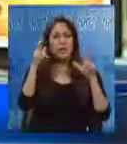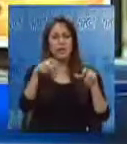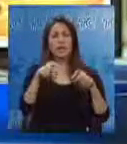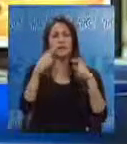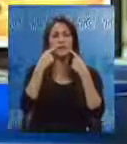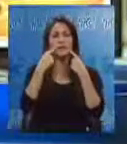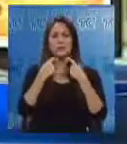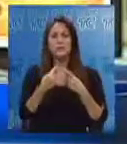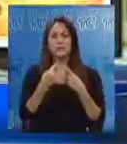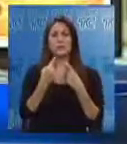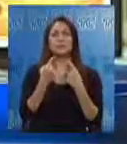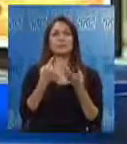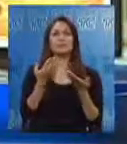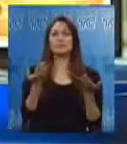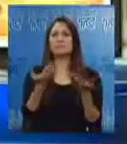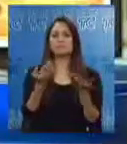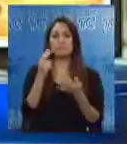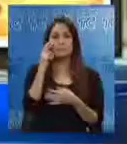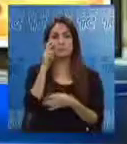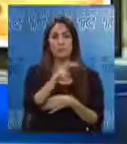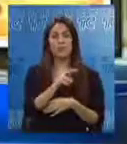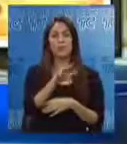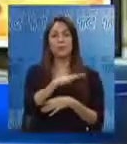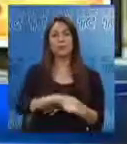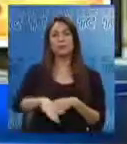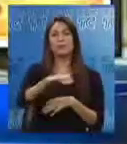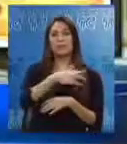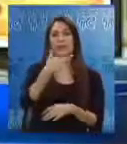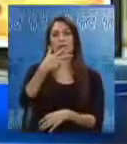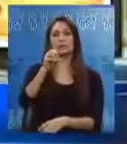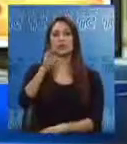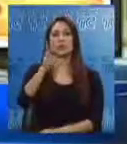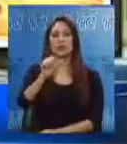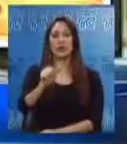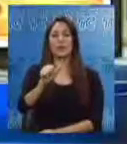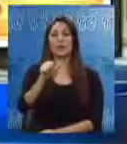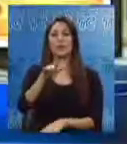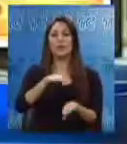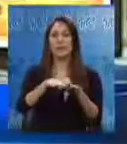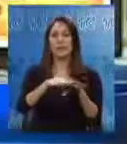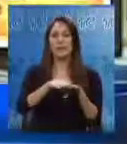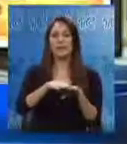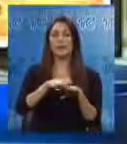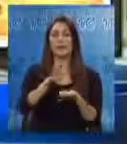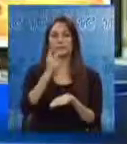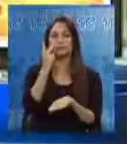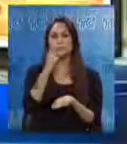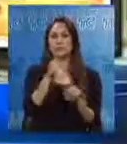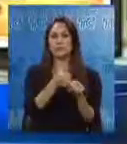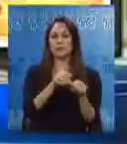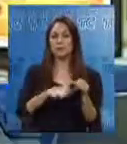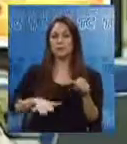de sable. El hallazgo se produjo en la cuenca del río Chota, entre las ciudades de Ibarra y Tulcán.